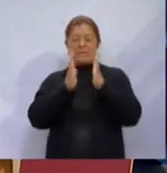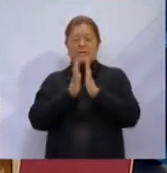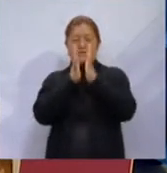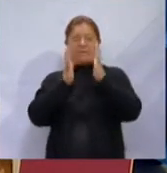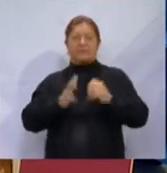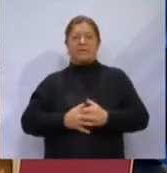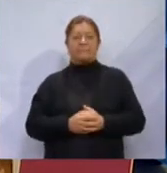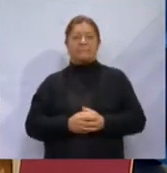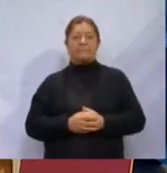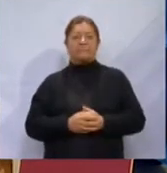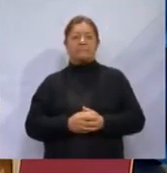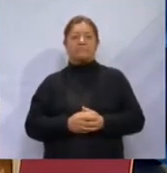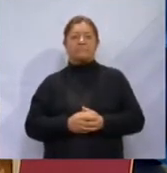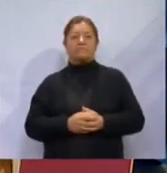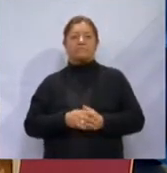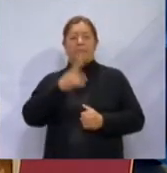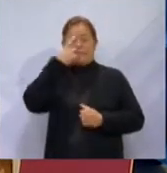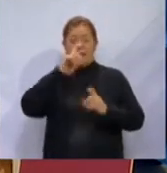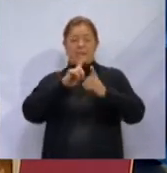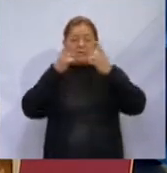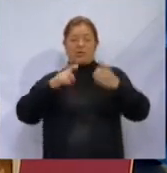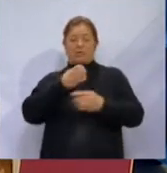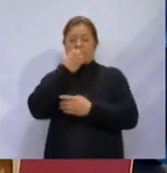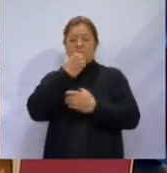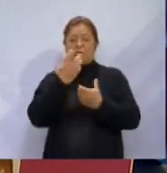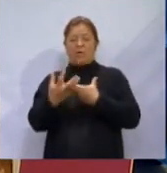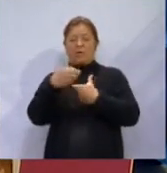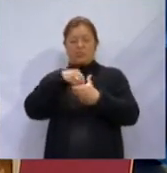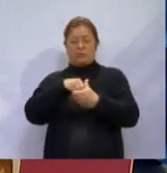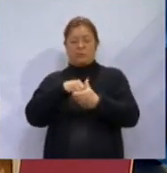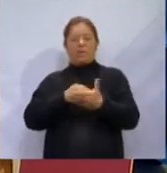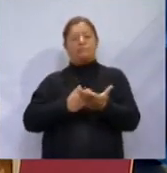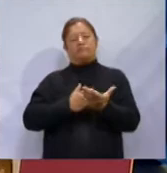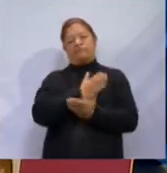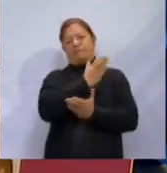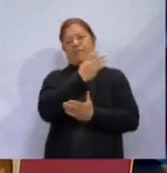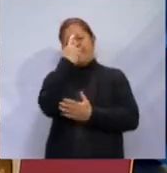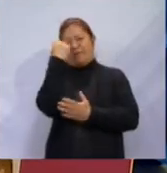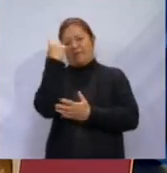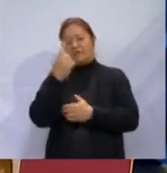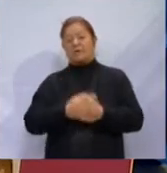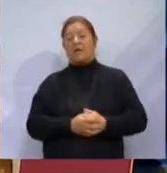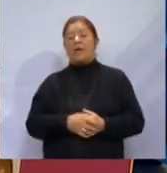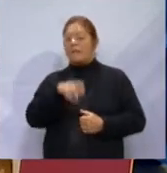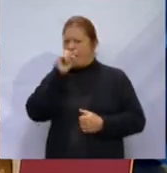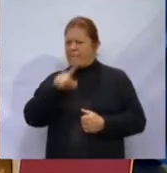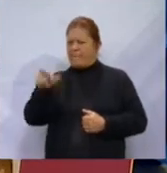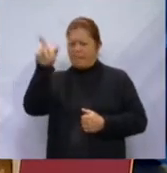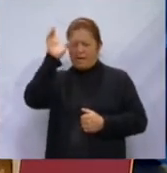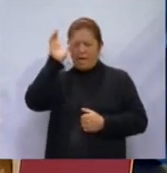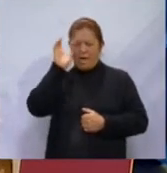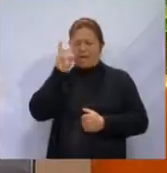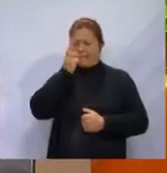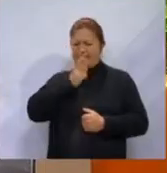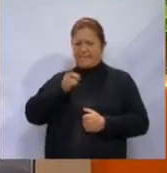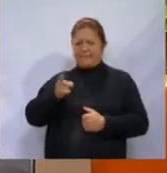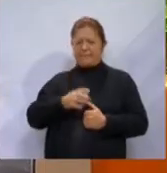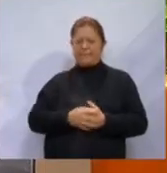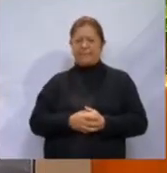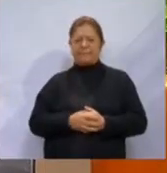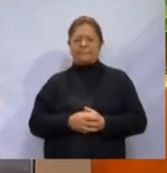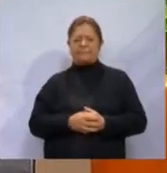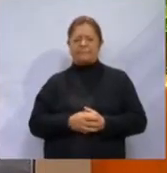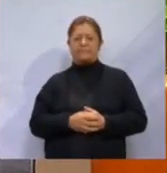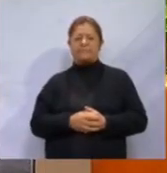ejercicio de desarrollar una escuela más inclusiva. Pero también, Katy, ¿podrías comentarnos sobre